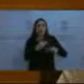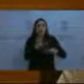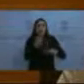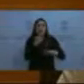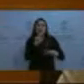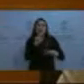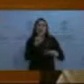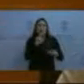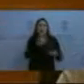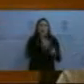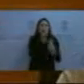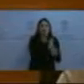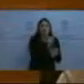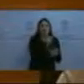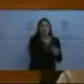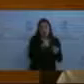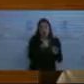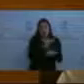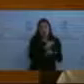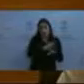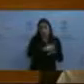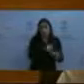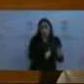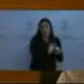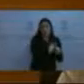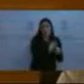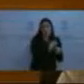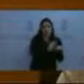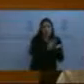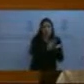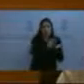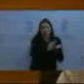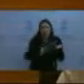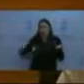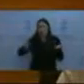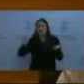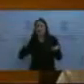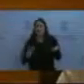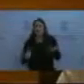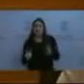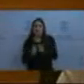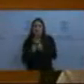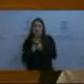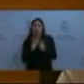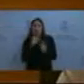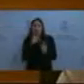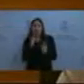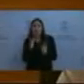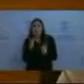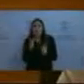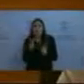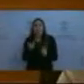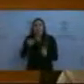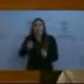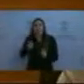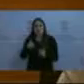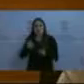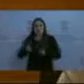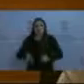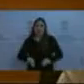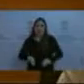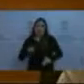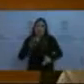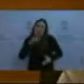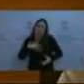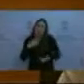de crédito de la partida prestaciones para personas dependientes a la partida para salario social para asumir el abono de la mensualidad. Esto nos lo